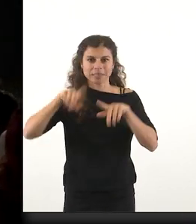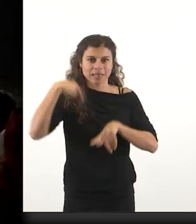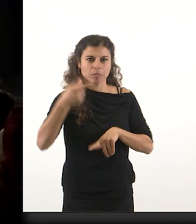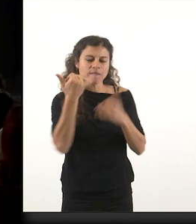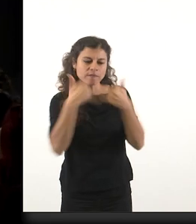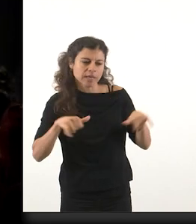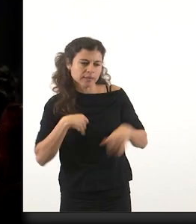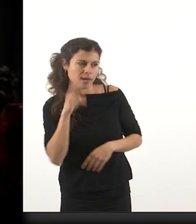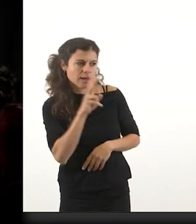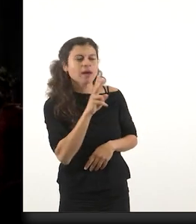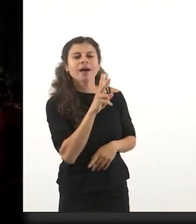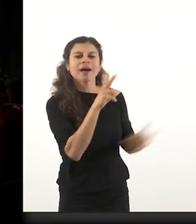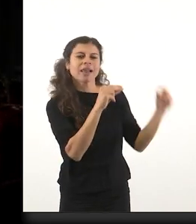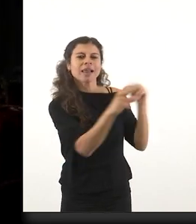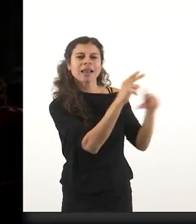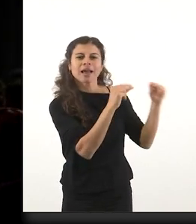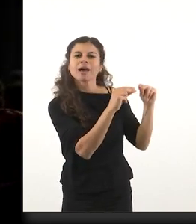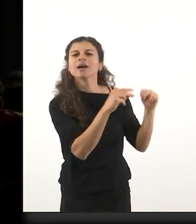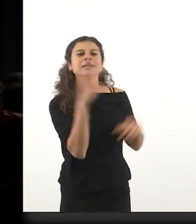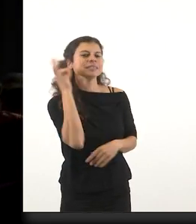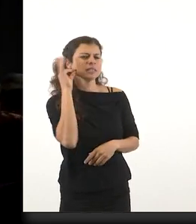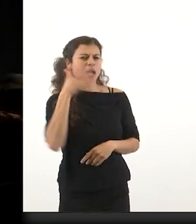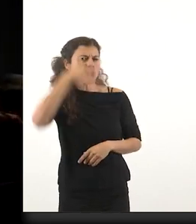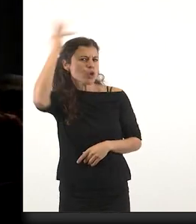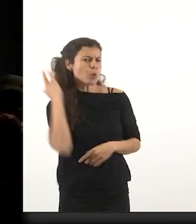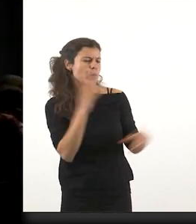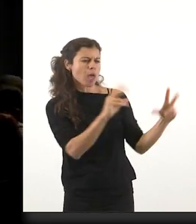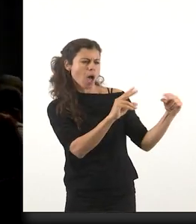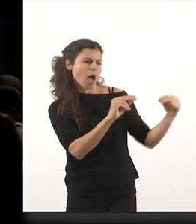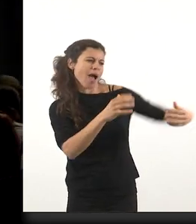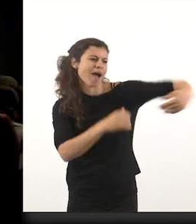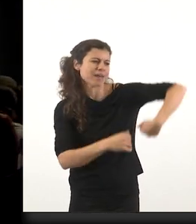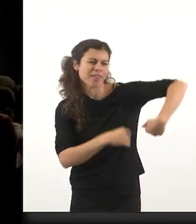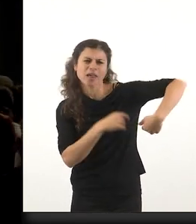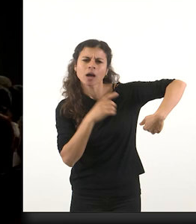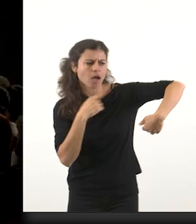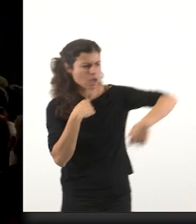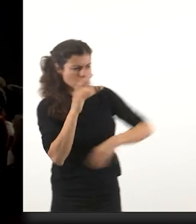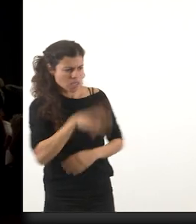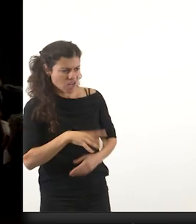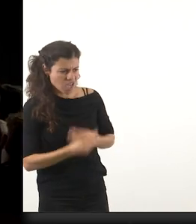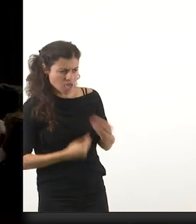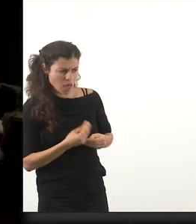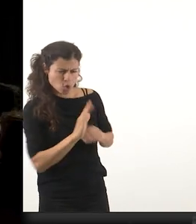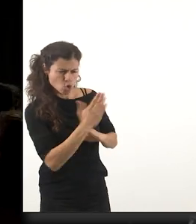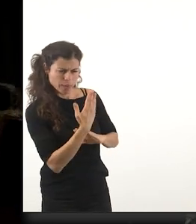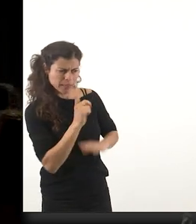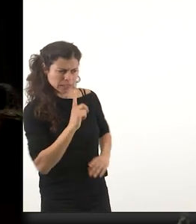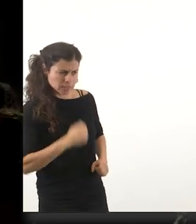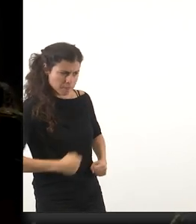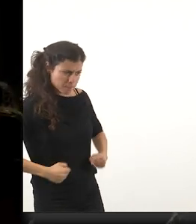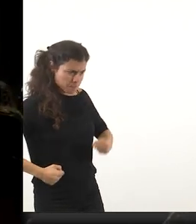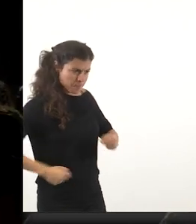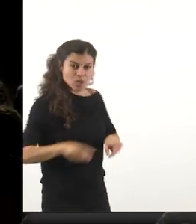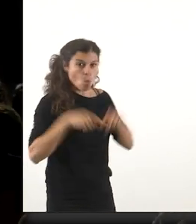hace? ¿Qué hace con la rubia esa abrazada? ¿Esa quién es? Coño, ¿no me la va a presentar? Mira, me fui para él en modo